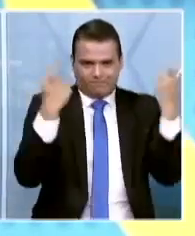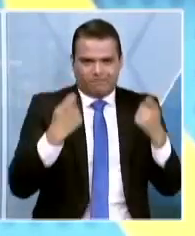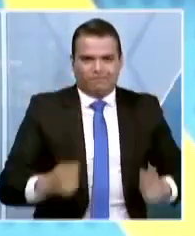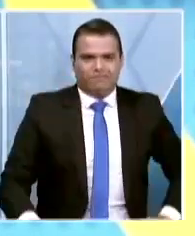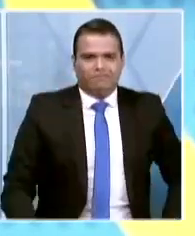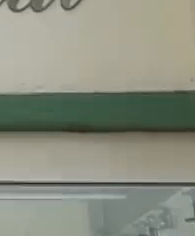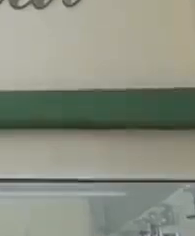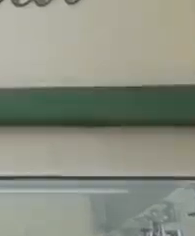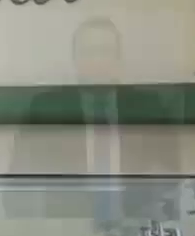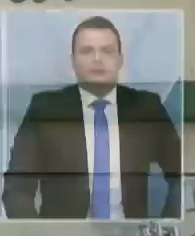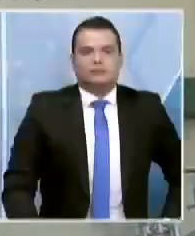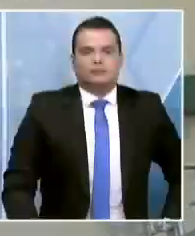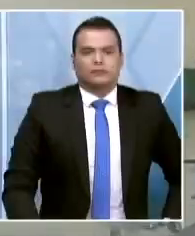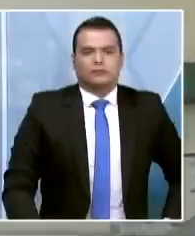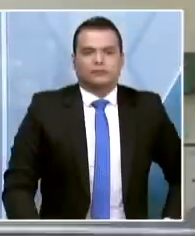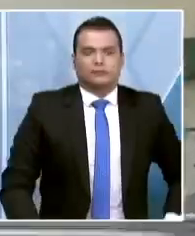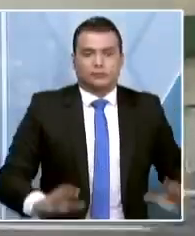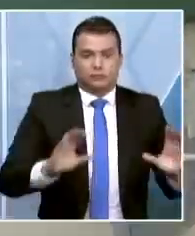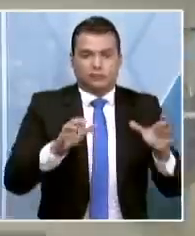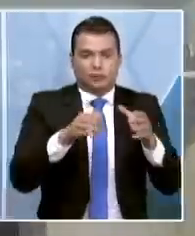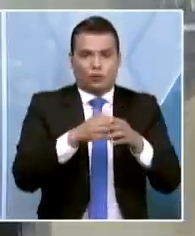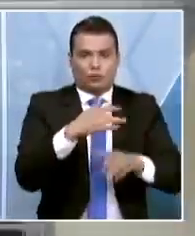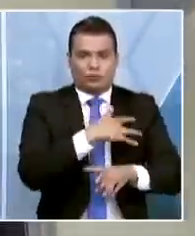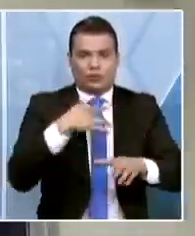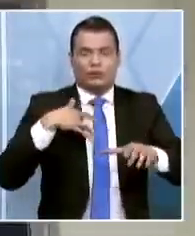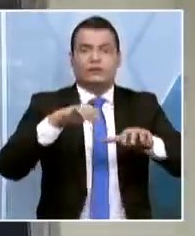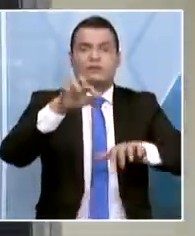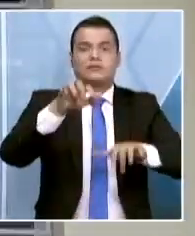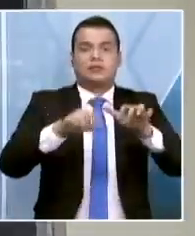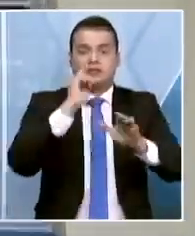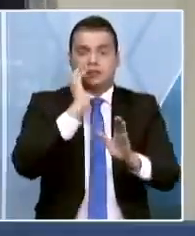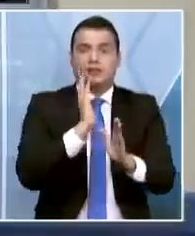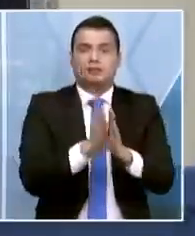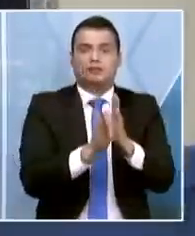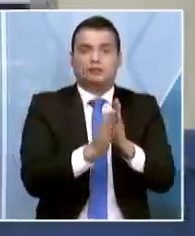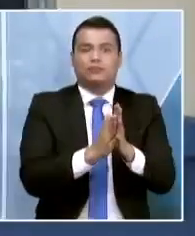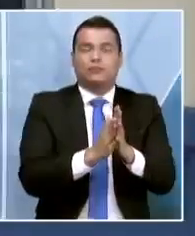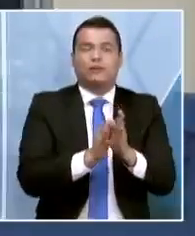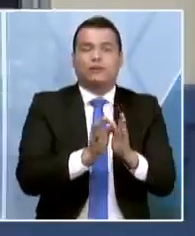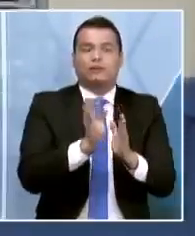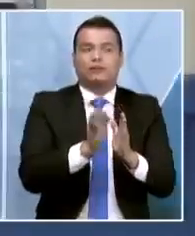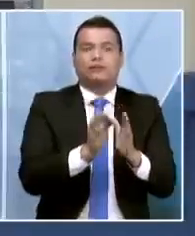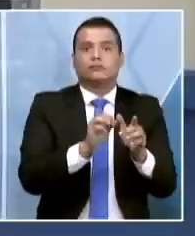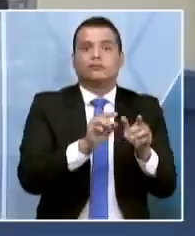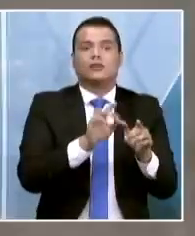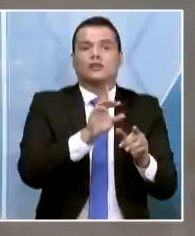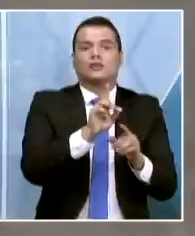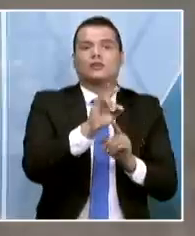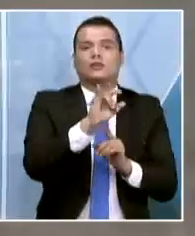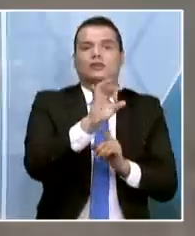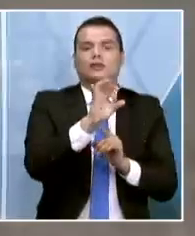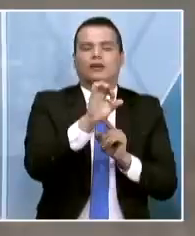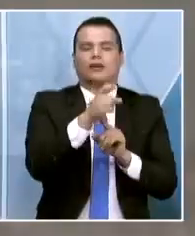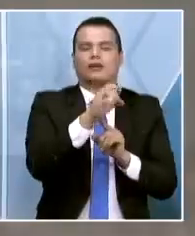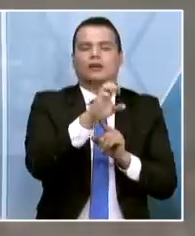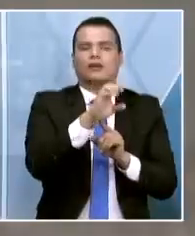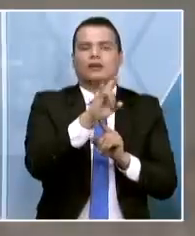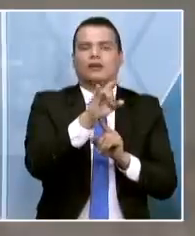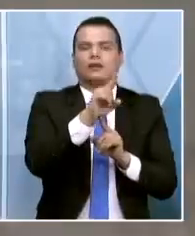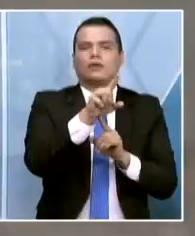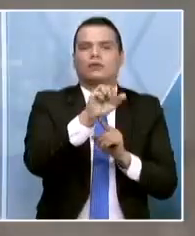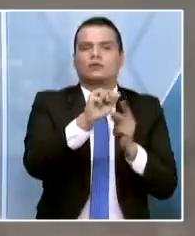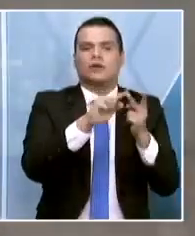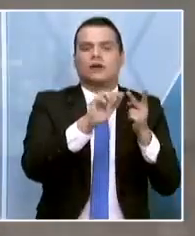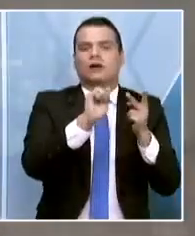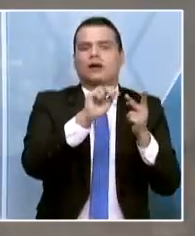Famisanar. De acuerdo con la Secretaría de Salud de Cali, evidencia científica demuestra que la disgeusia o pérdida del gusto y la